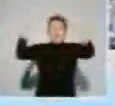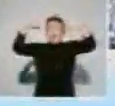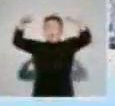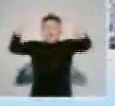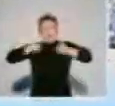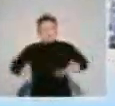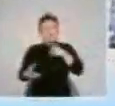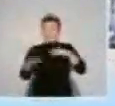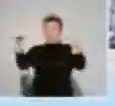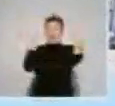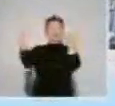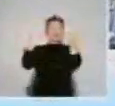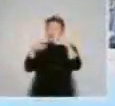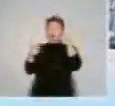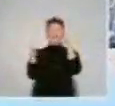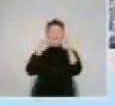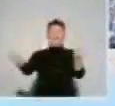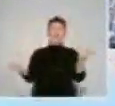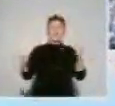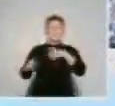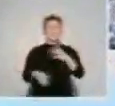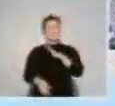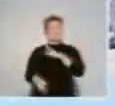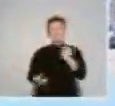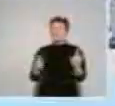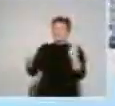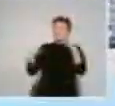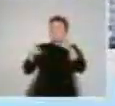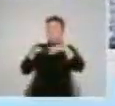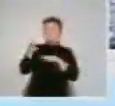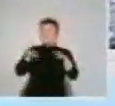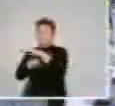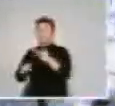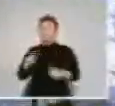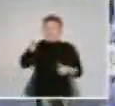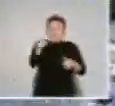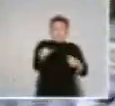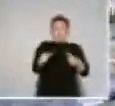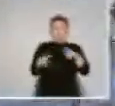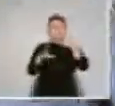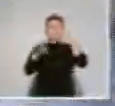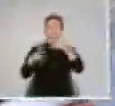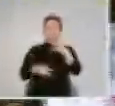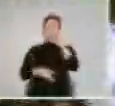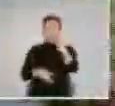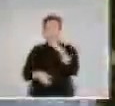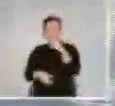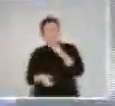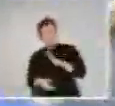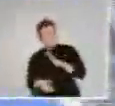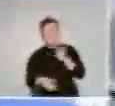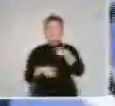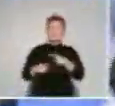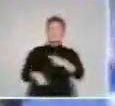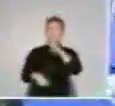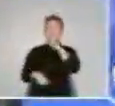no veo los coches. Y están puestas a su montón, es solamente darle un botón. En elecciones sí, por favor, demás se